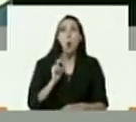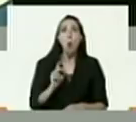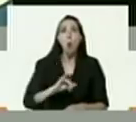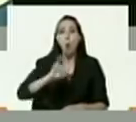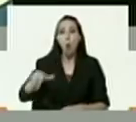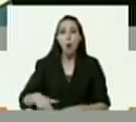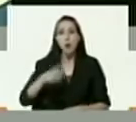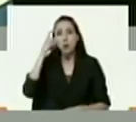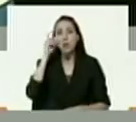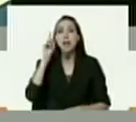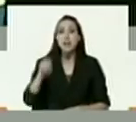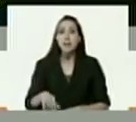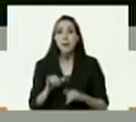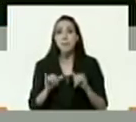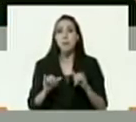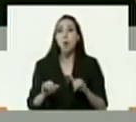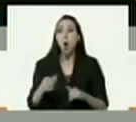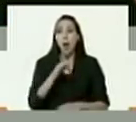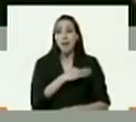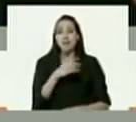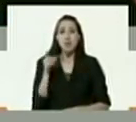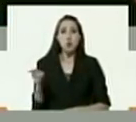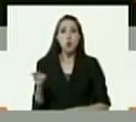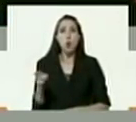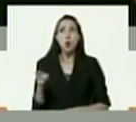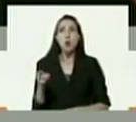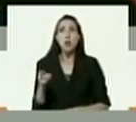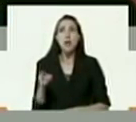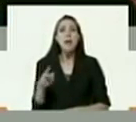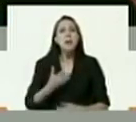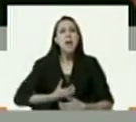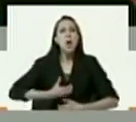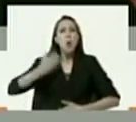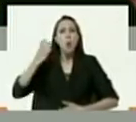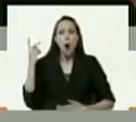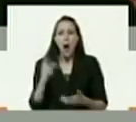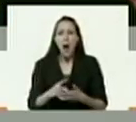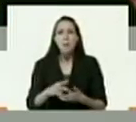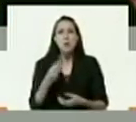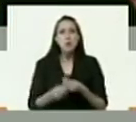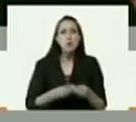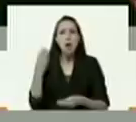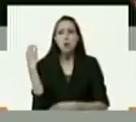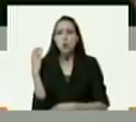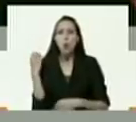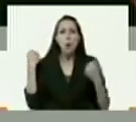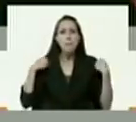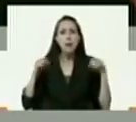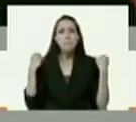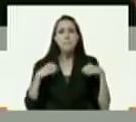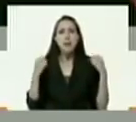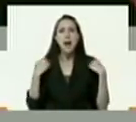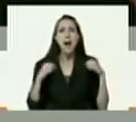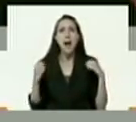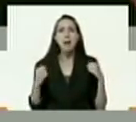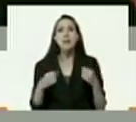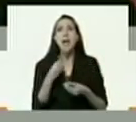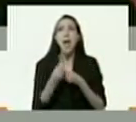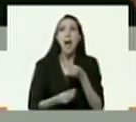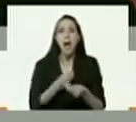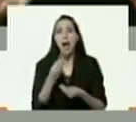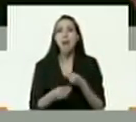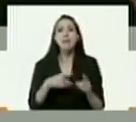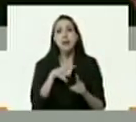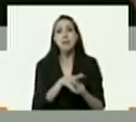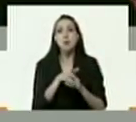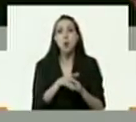Ese señor García Palomo que aparece allí, venía con armas y con hombres desde Colombia, entrenados en Colombia, a generar violencia en